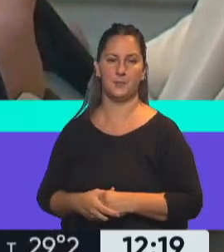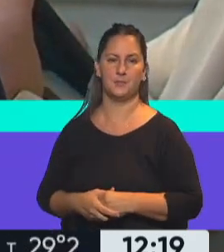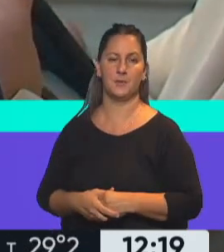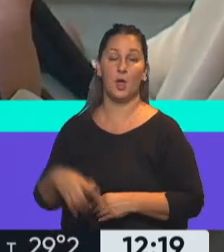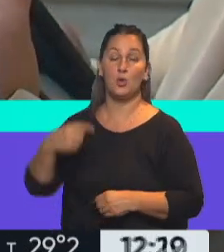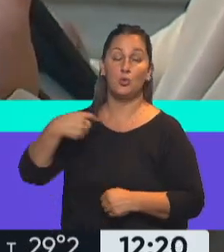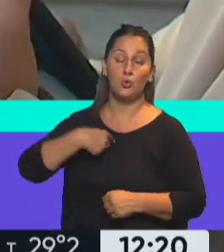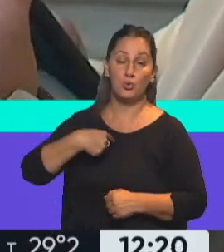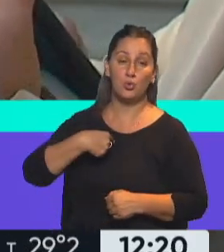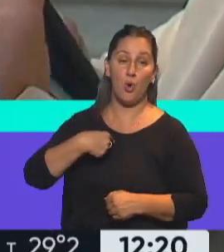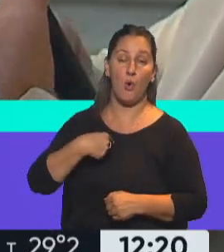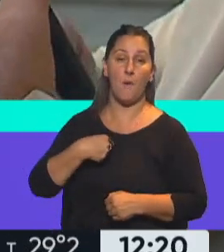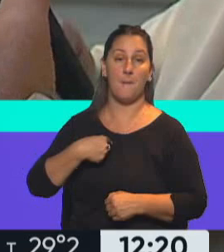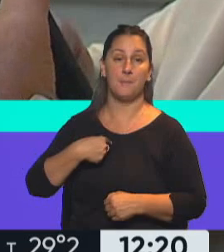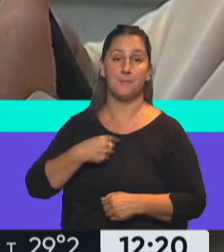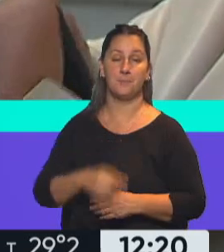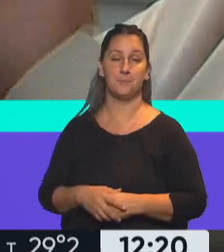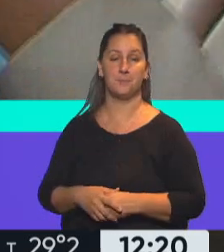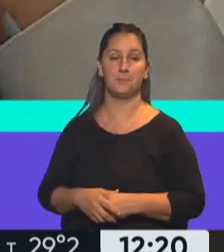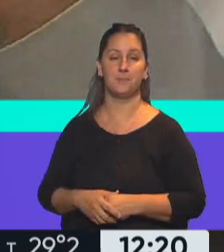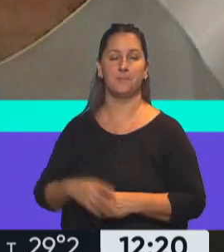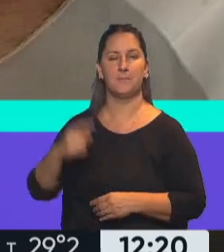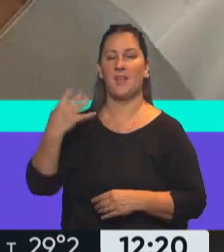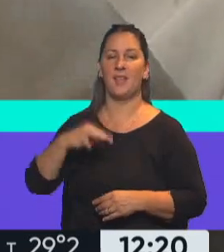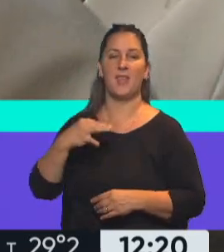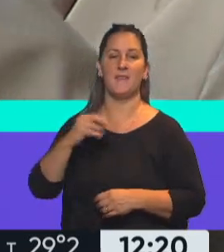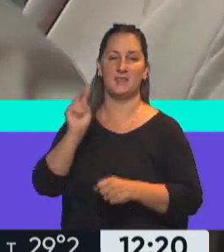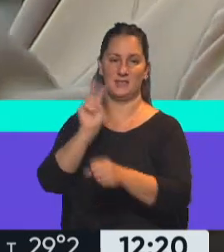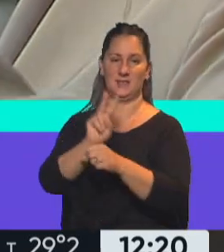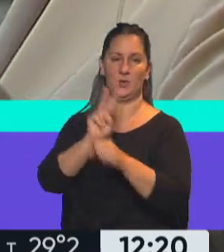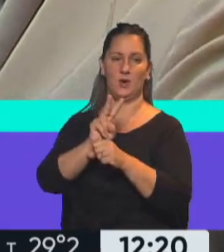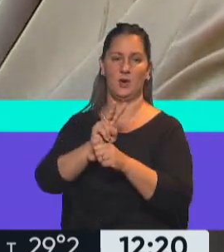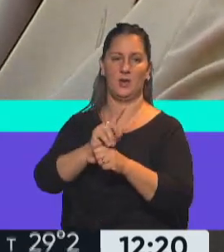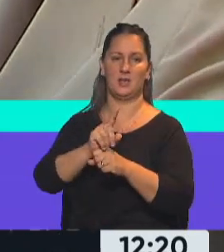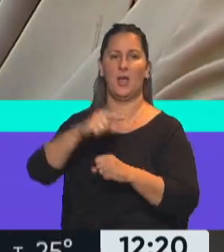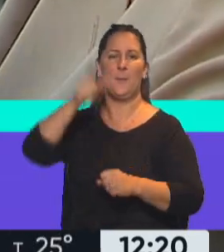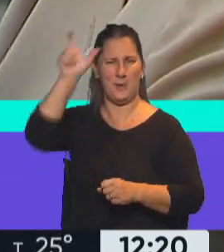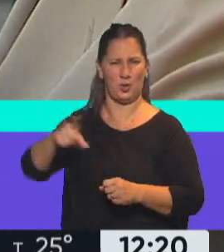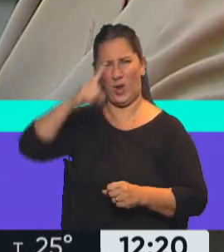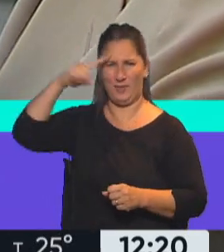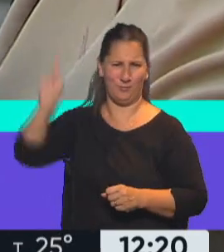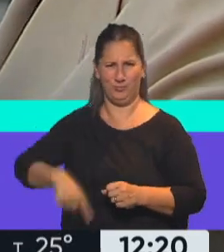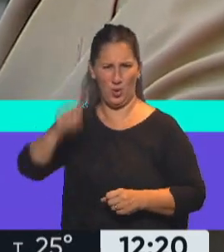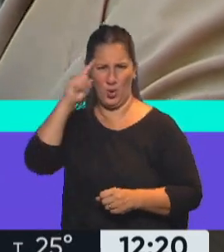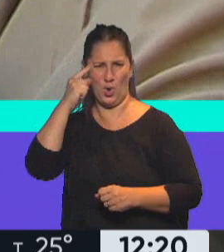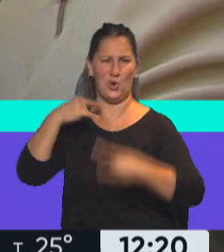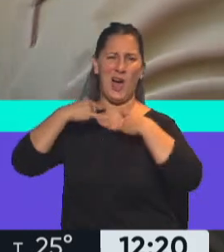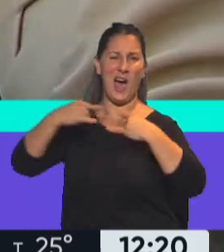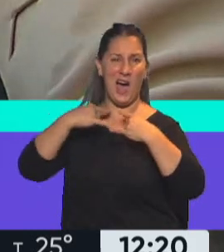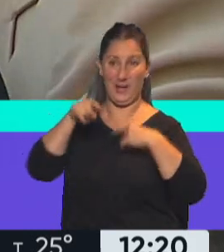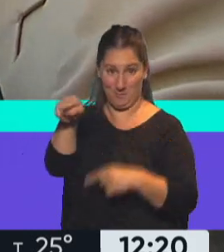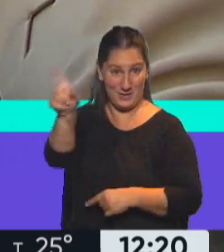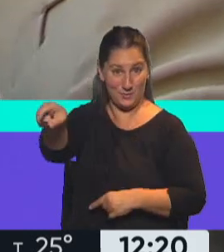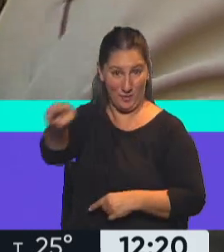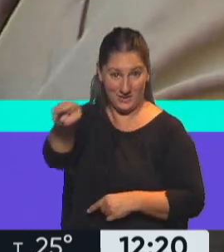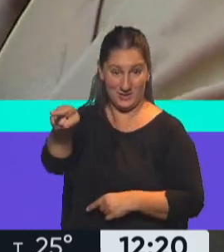Yo creo que hay que tener seguridad por gente así como este desubicado que está gritando acá, ¿vieron? Bueno, hay muchos de eso. Así que hay que tener cuidado, sobre todo